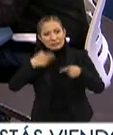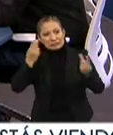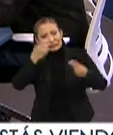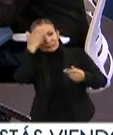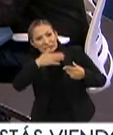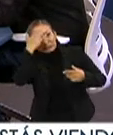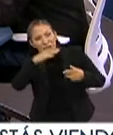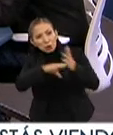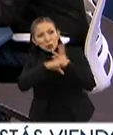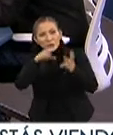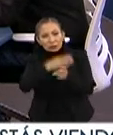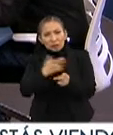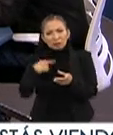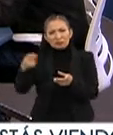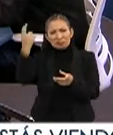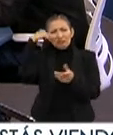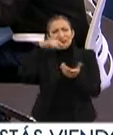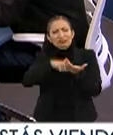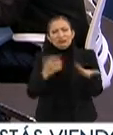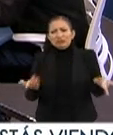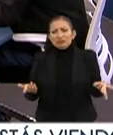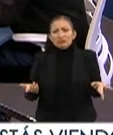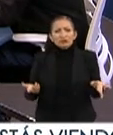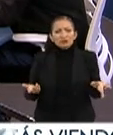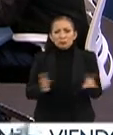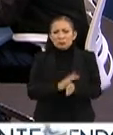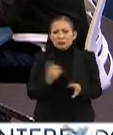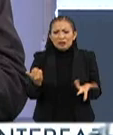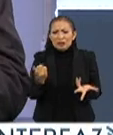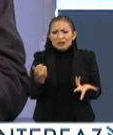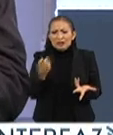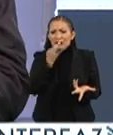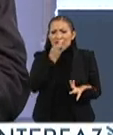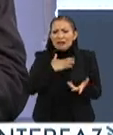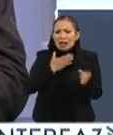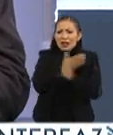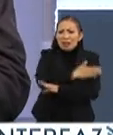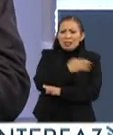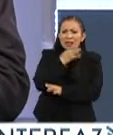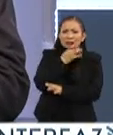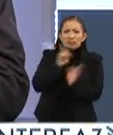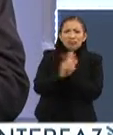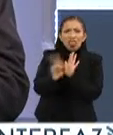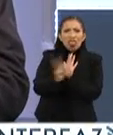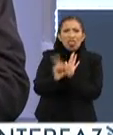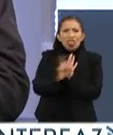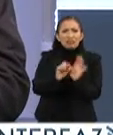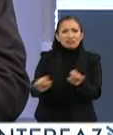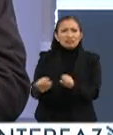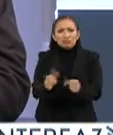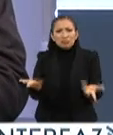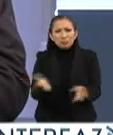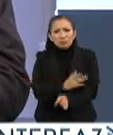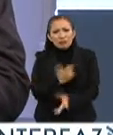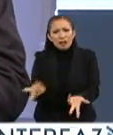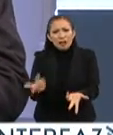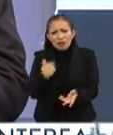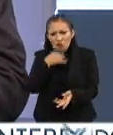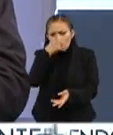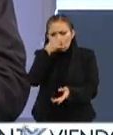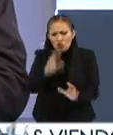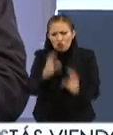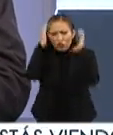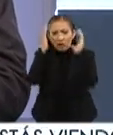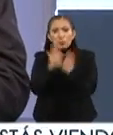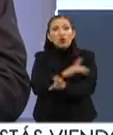ciudadanía, ¿no? La gente se preguntaba, bueno, ¿por qué no había sonado con anticipación la alerta sísmica? ¿Por qué había sido